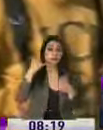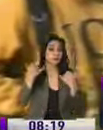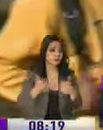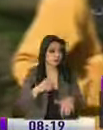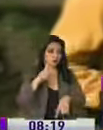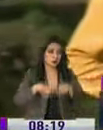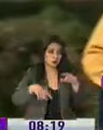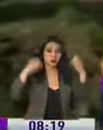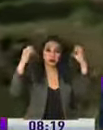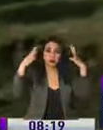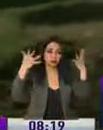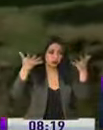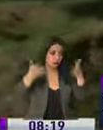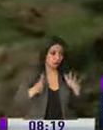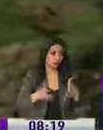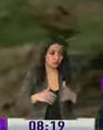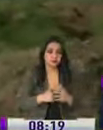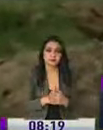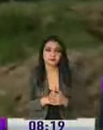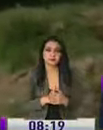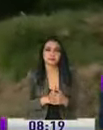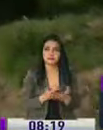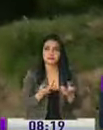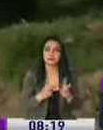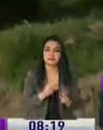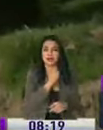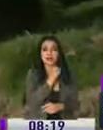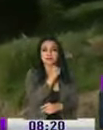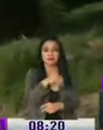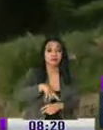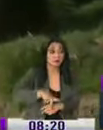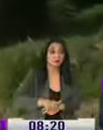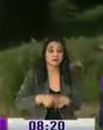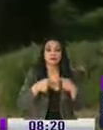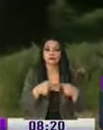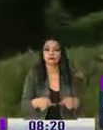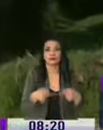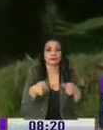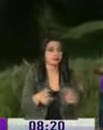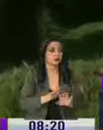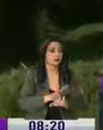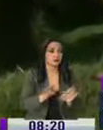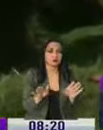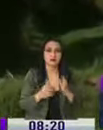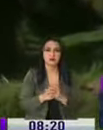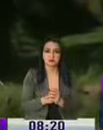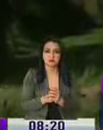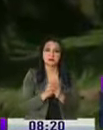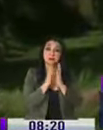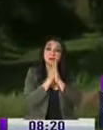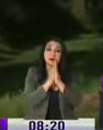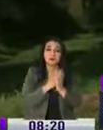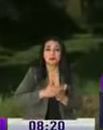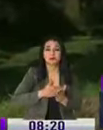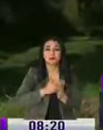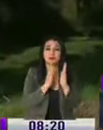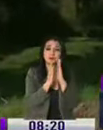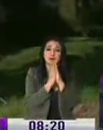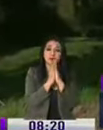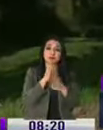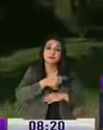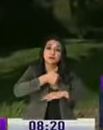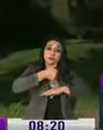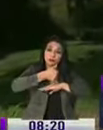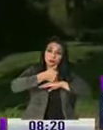público y desgraciadamente los asaltos son a la luz del día. Entonces sí pido muy comedidamente a las